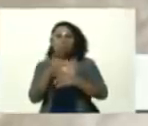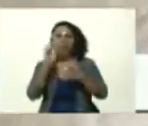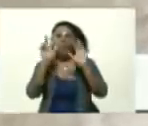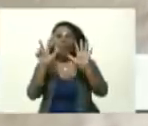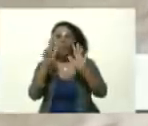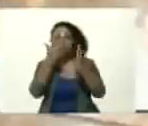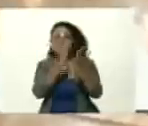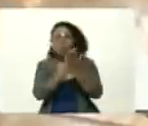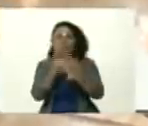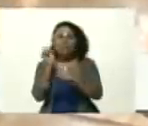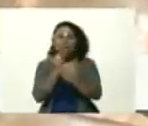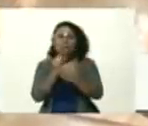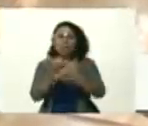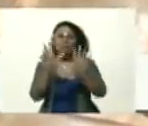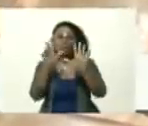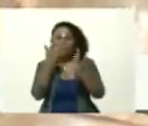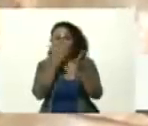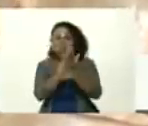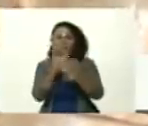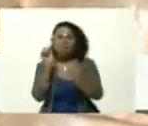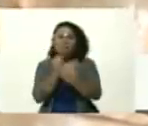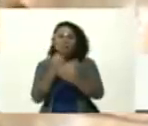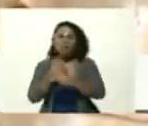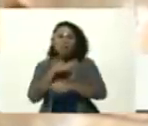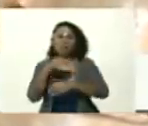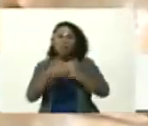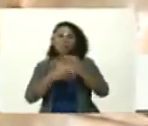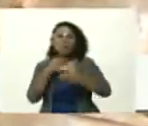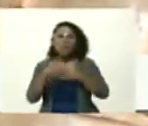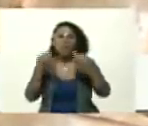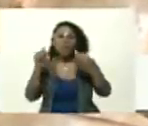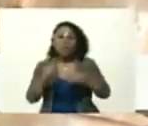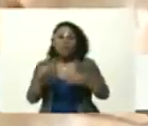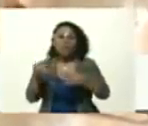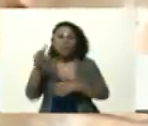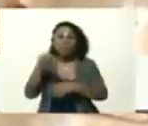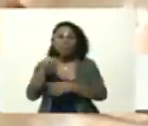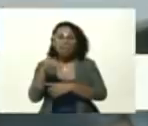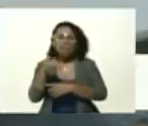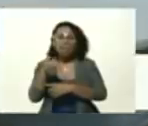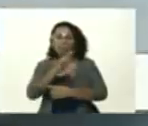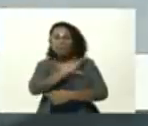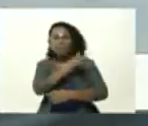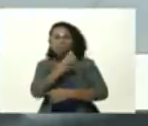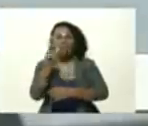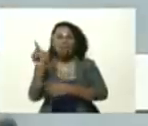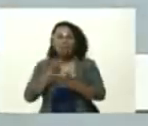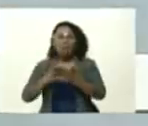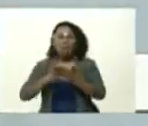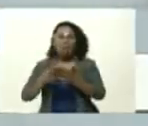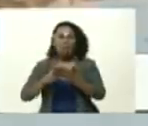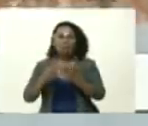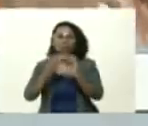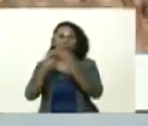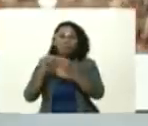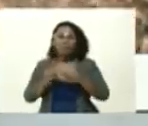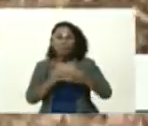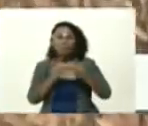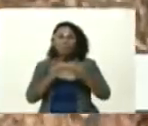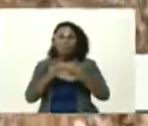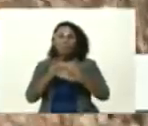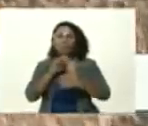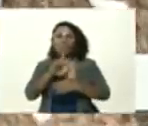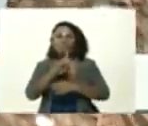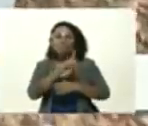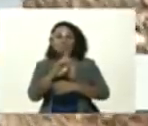de trabajo. En 8 frentes de trabajo estamos haciendo aquí en la Plaza del Rectorado recuperación de las losas